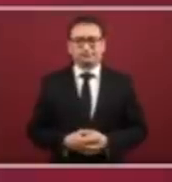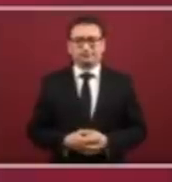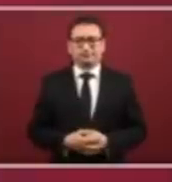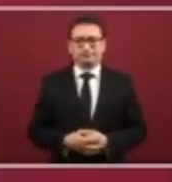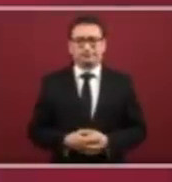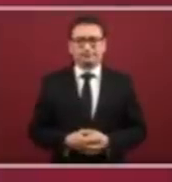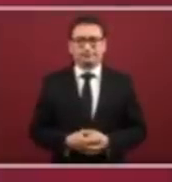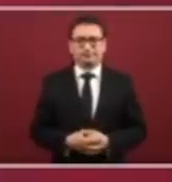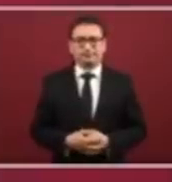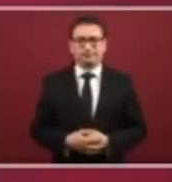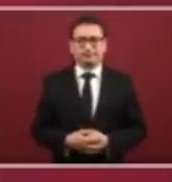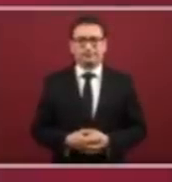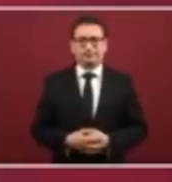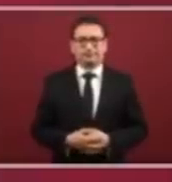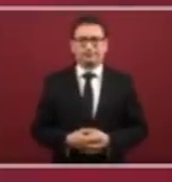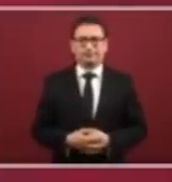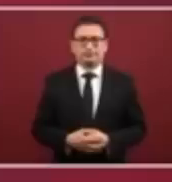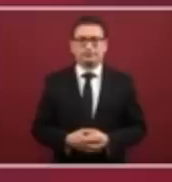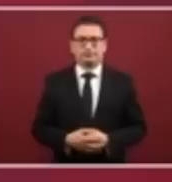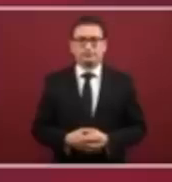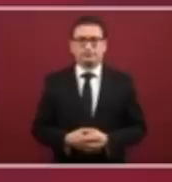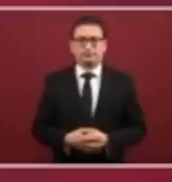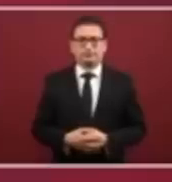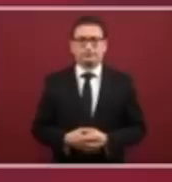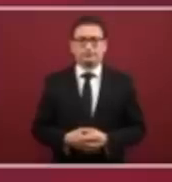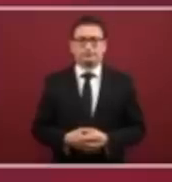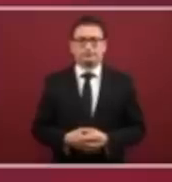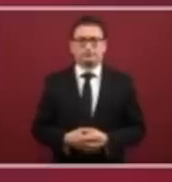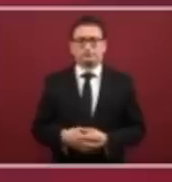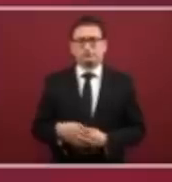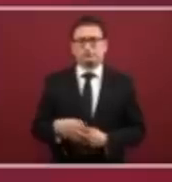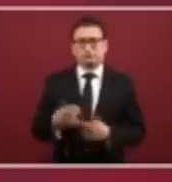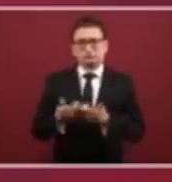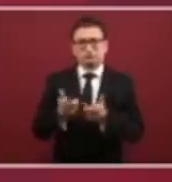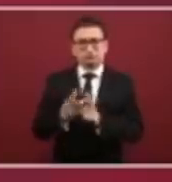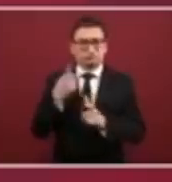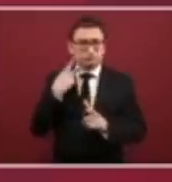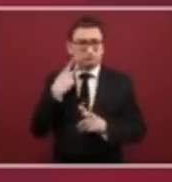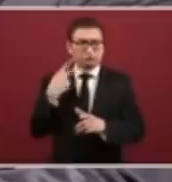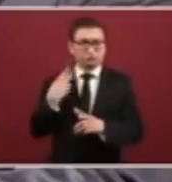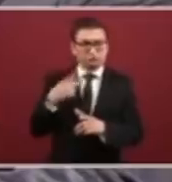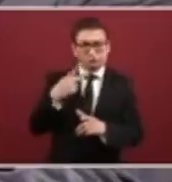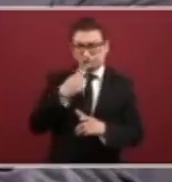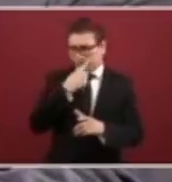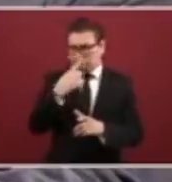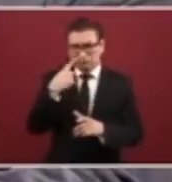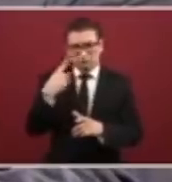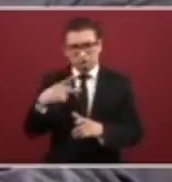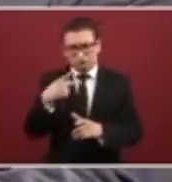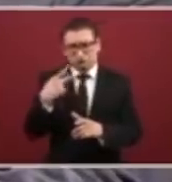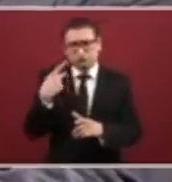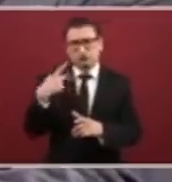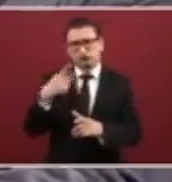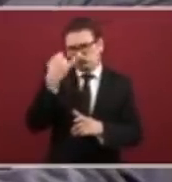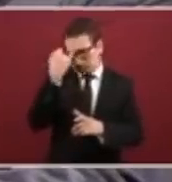esa es su postura y se respeta.